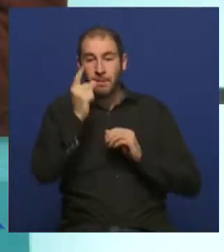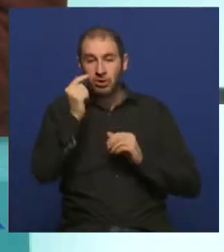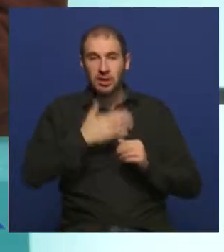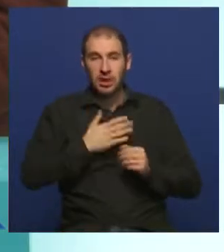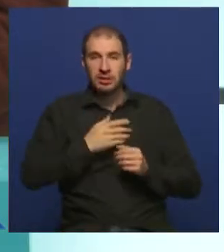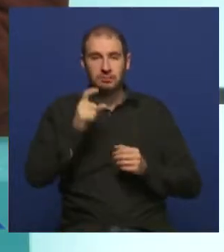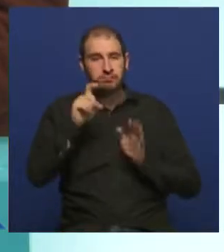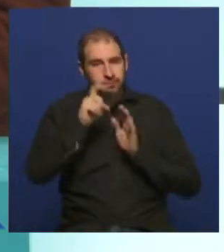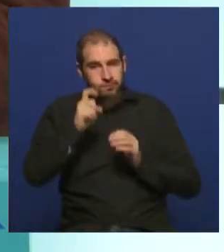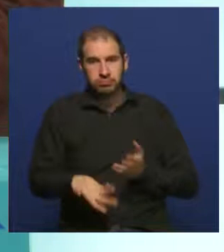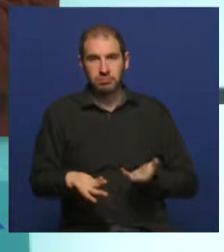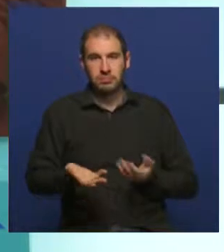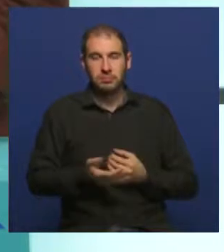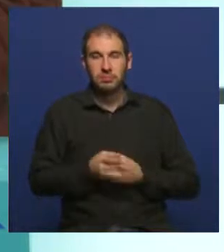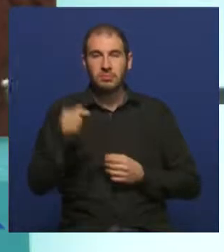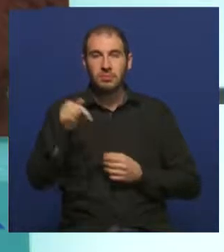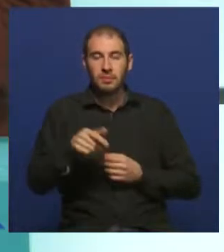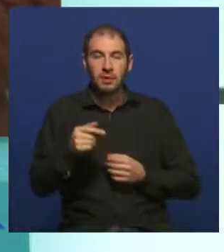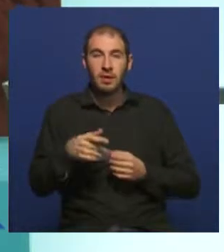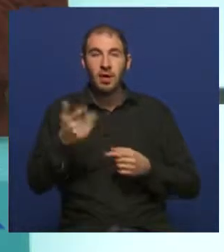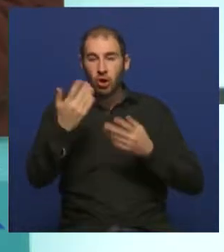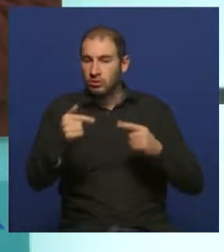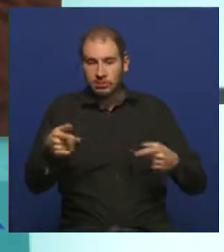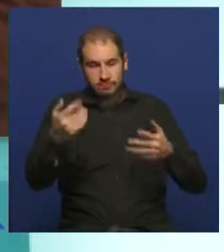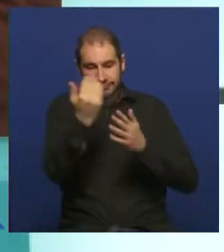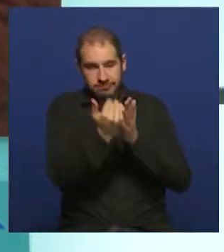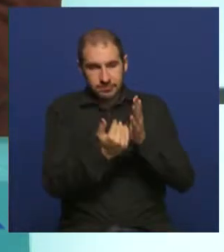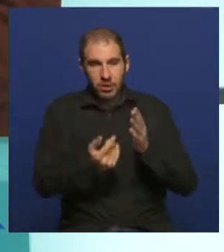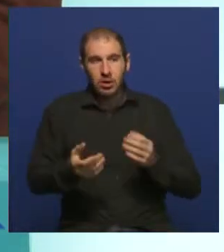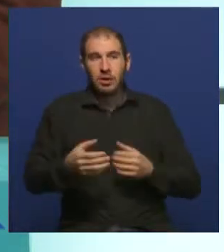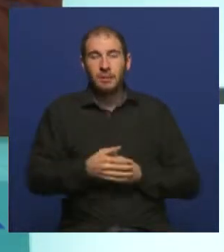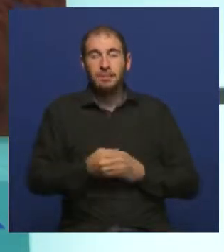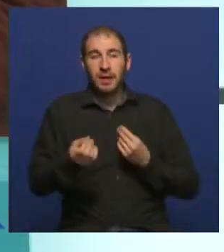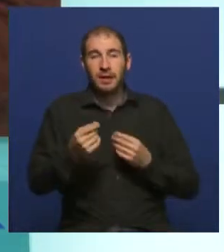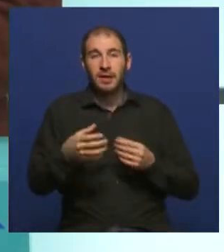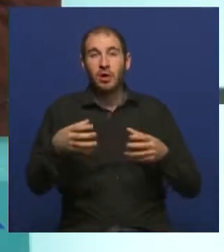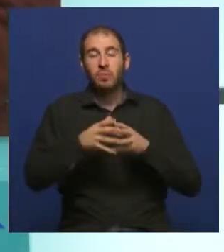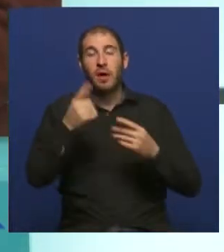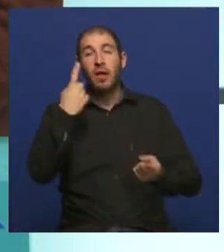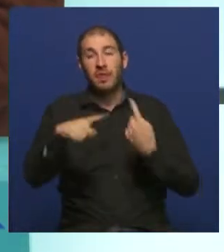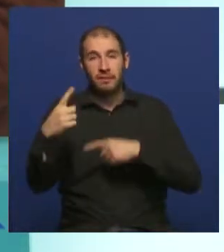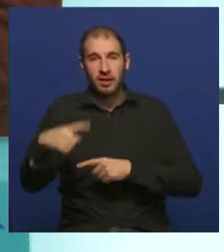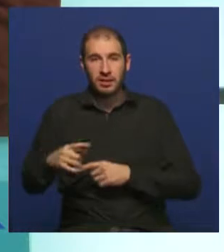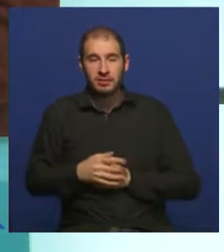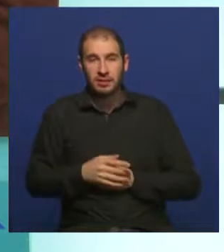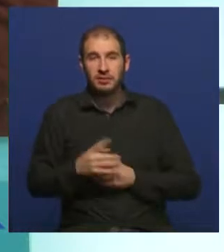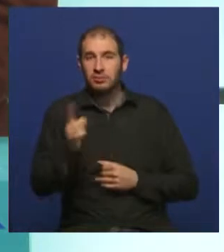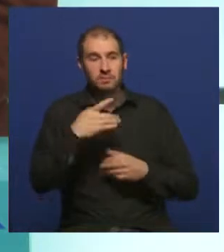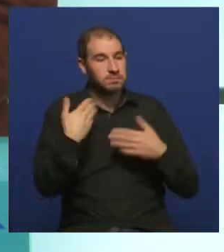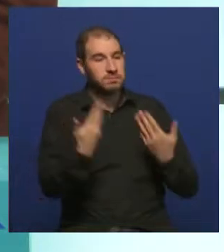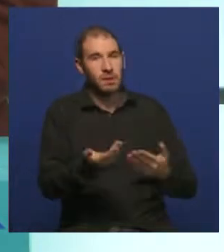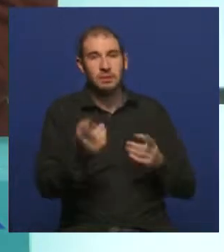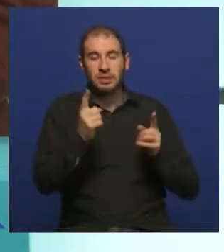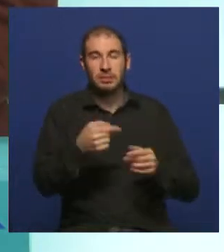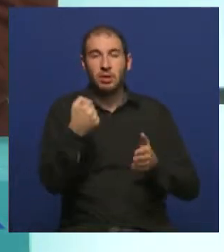era ilegítimo. Claro. Entonces eso generaba las condiciones para que diversas organizaciones se volcaran